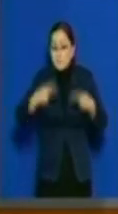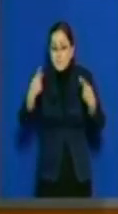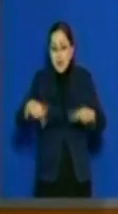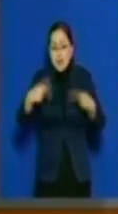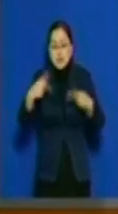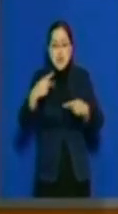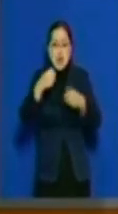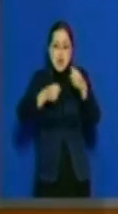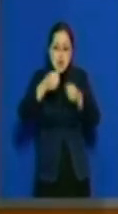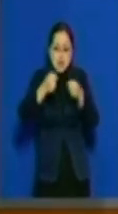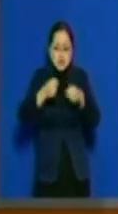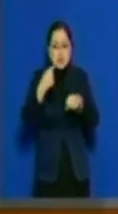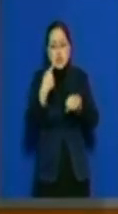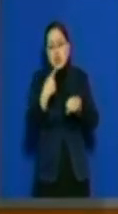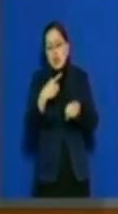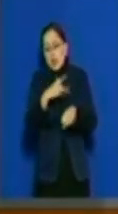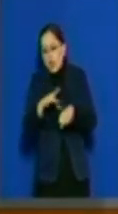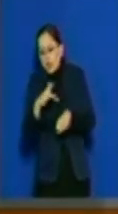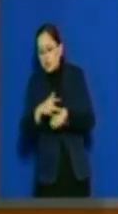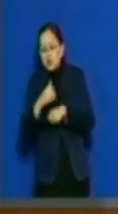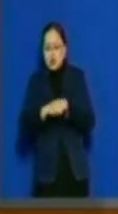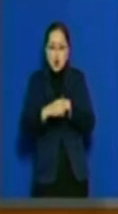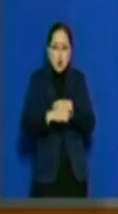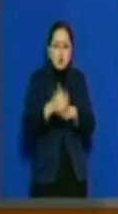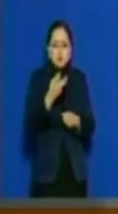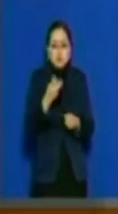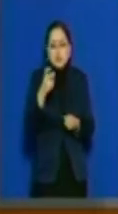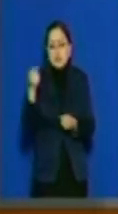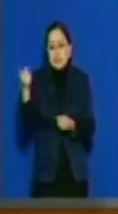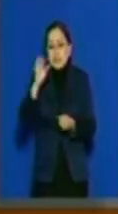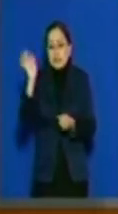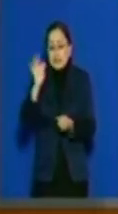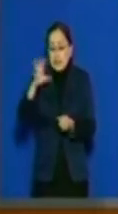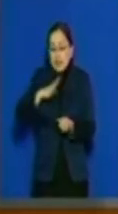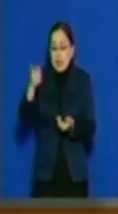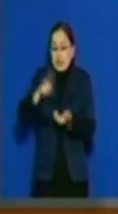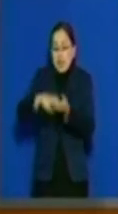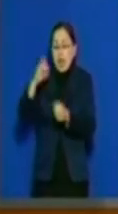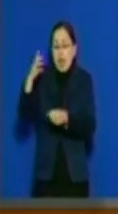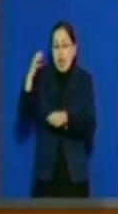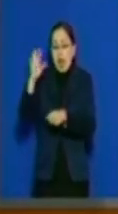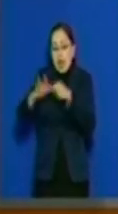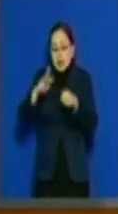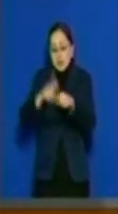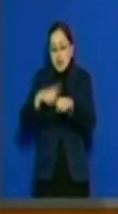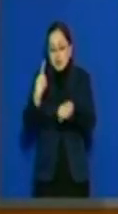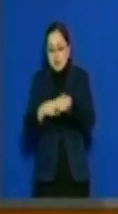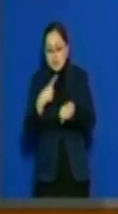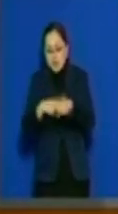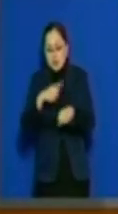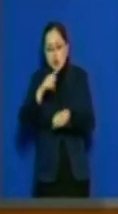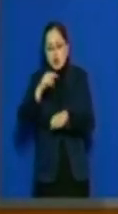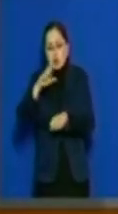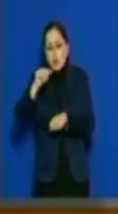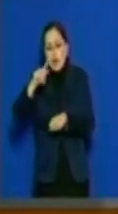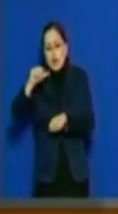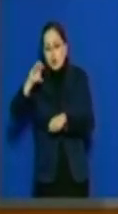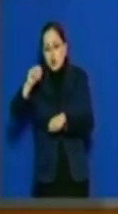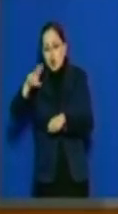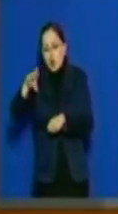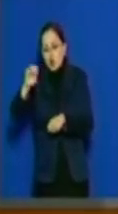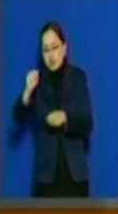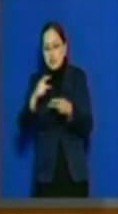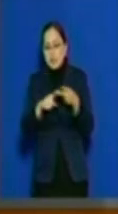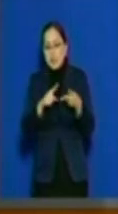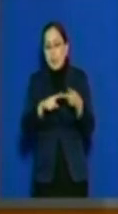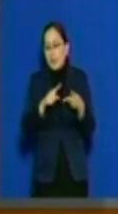que provengan de animales enfermos de tuberculosis bovina o caprina y brucelosis bovina o caprina,